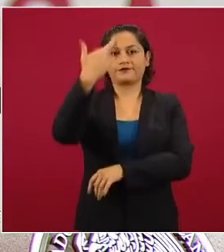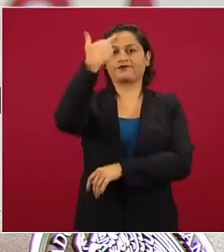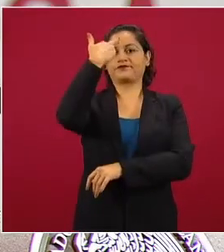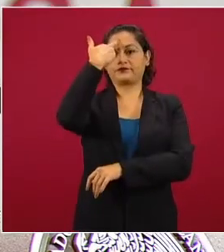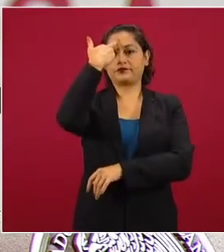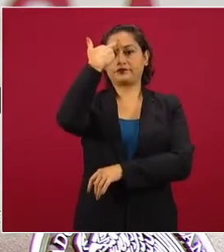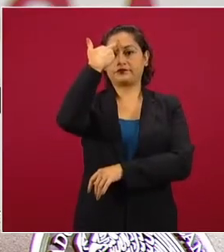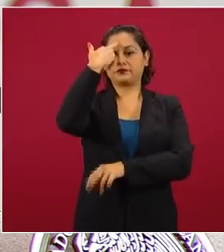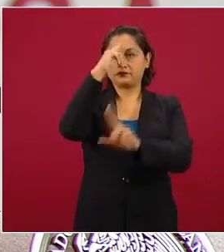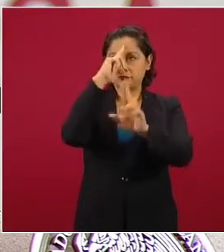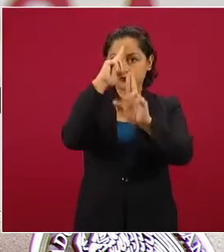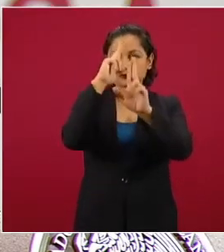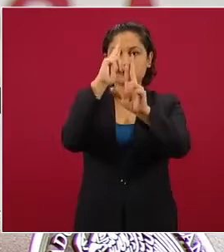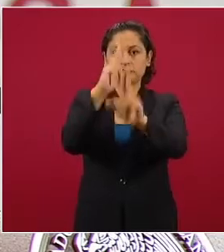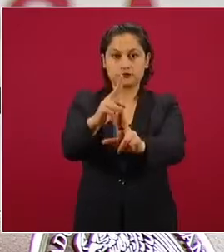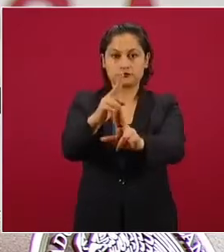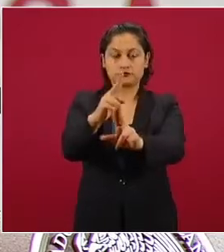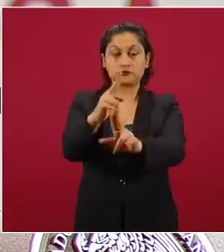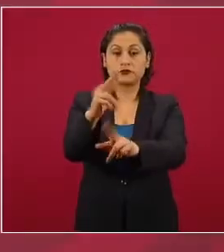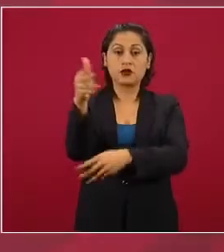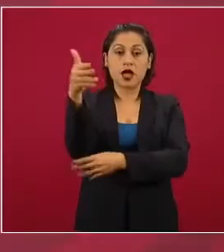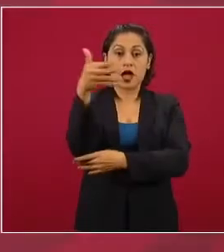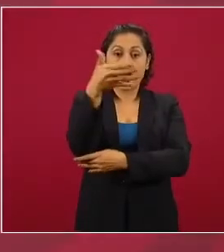se va a izar a media asta la bandera.